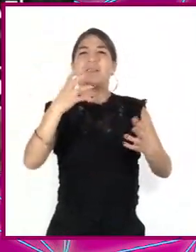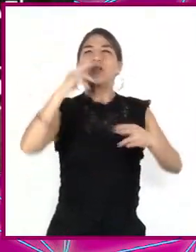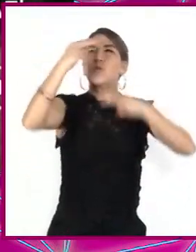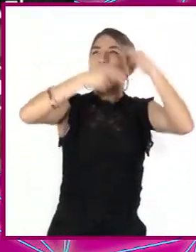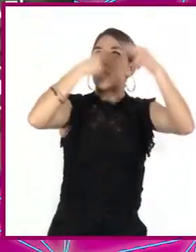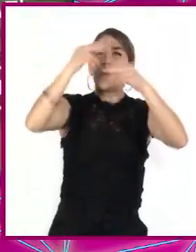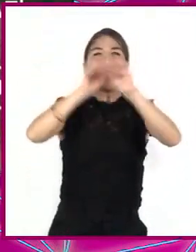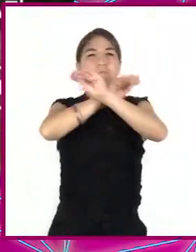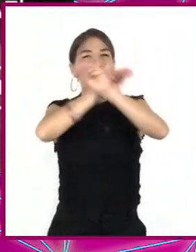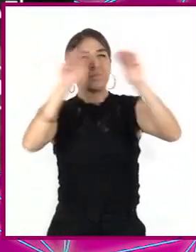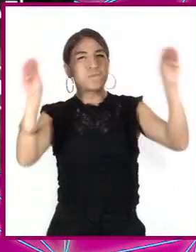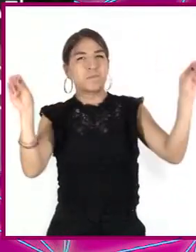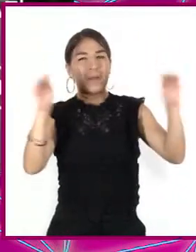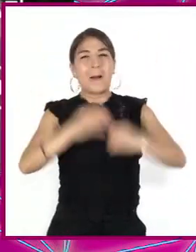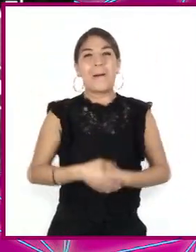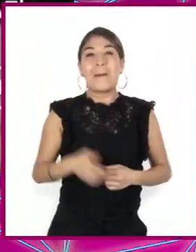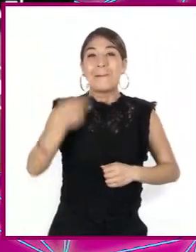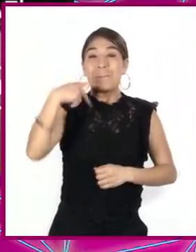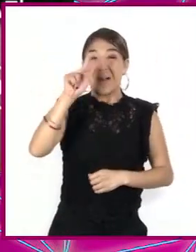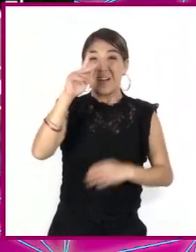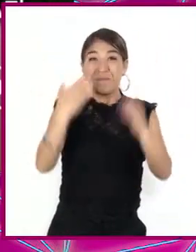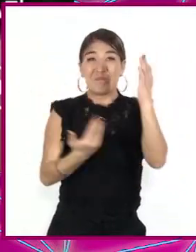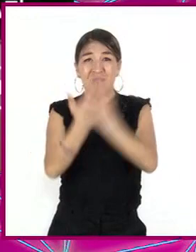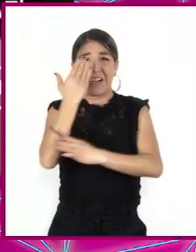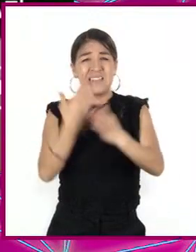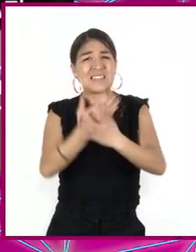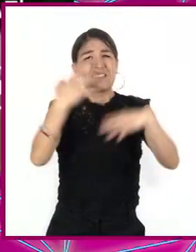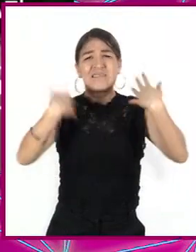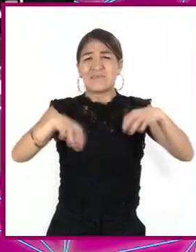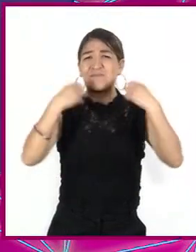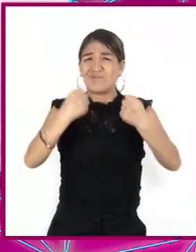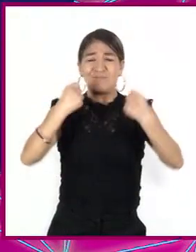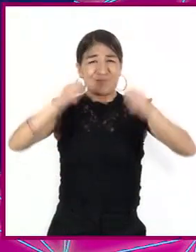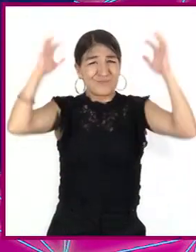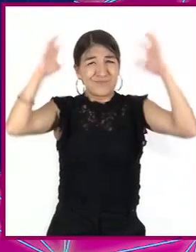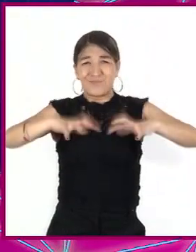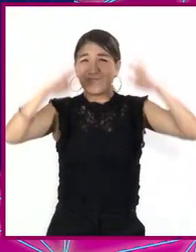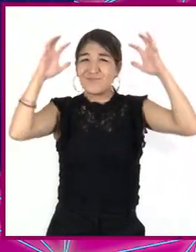nubes, pero en la mañana llovía a cántaros.